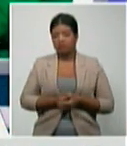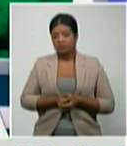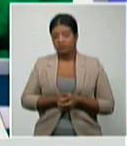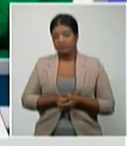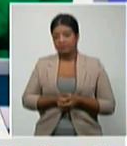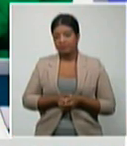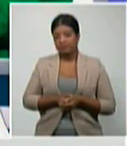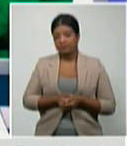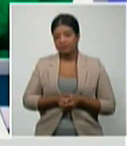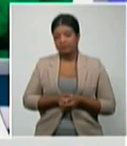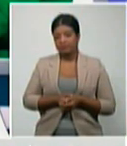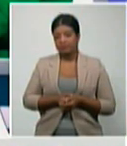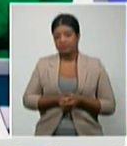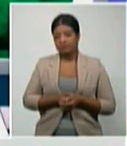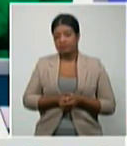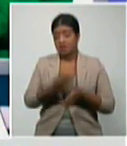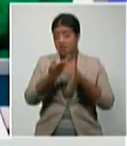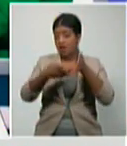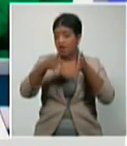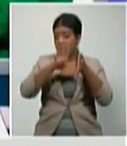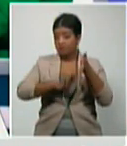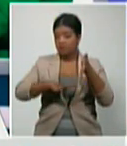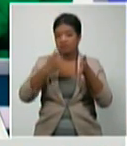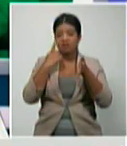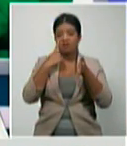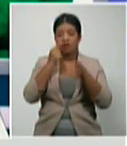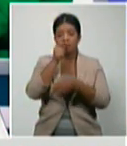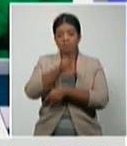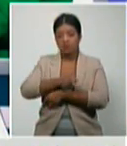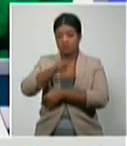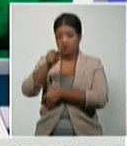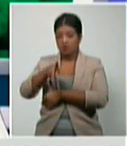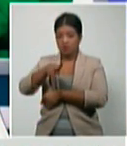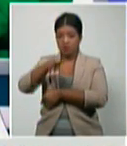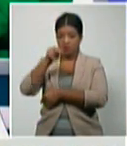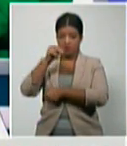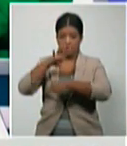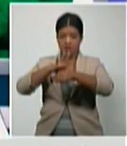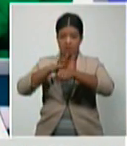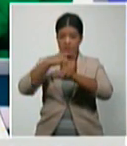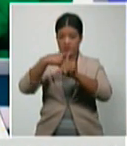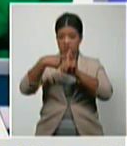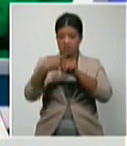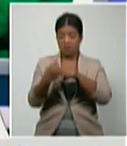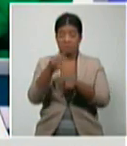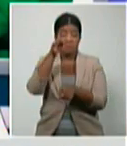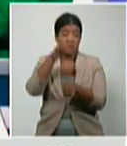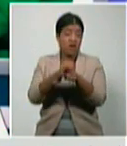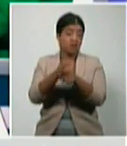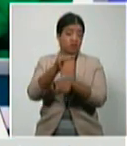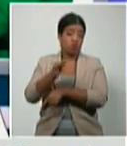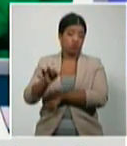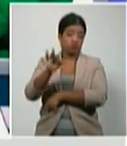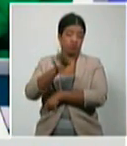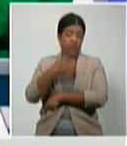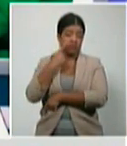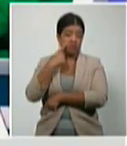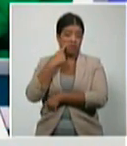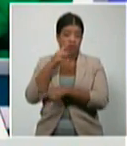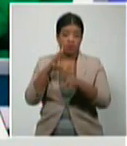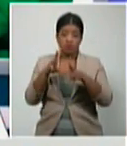donde se ven los casos nuevos desde el 1 de octubre, donde se ve un número que ha